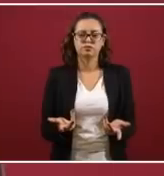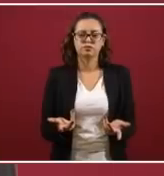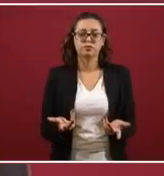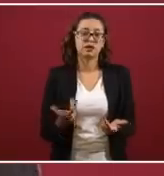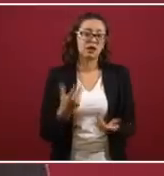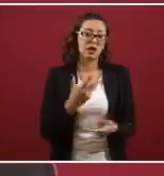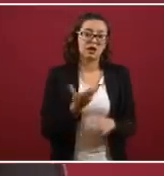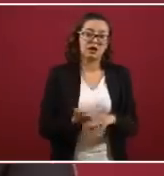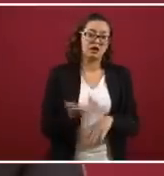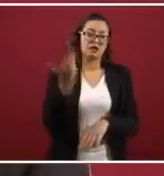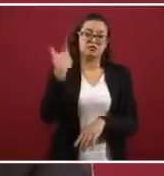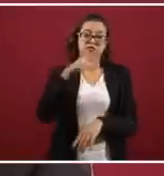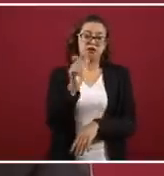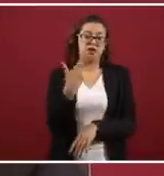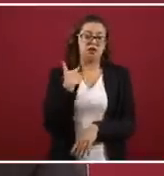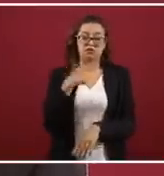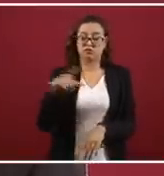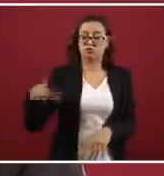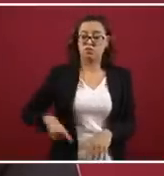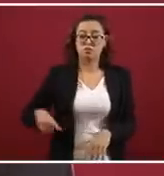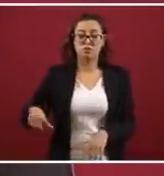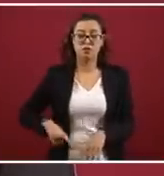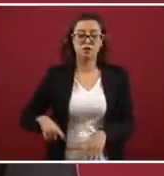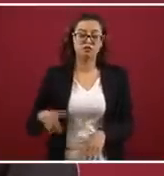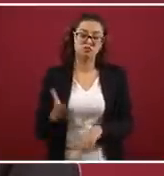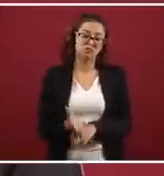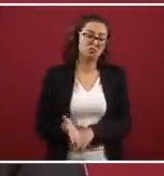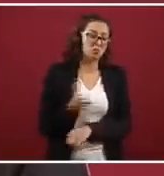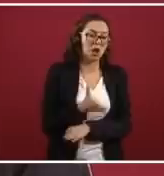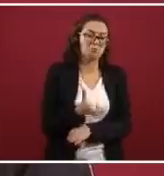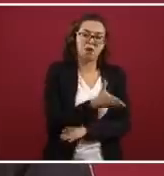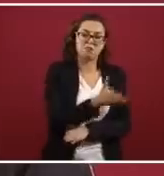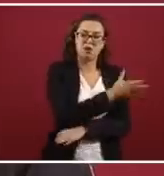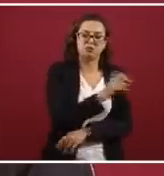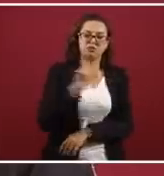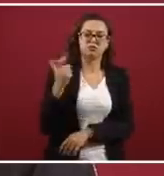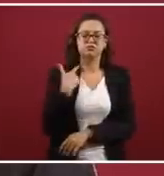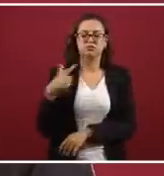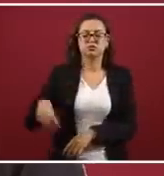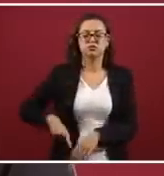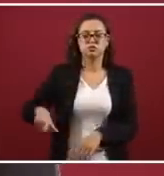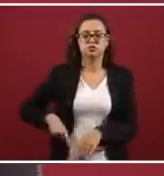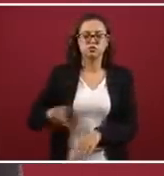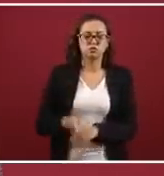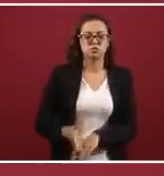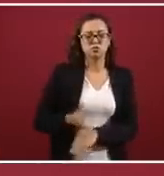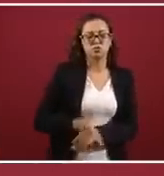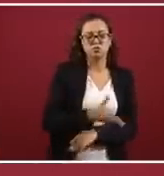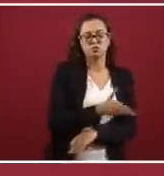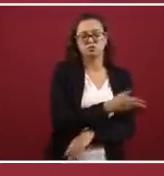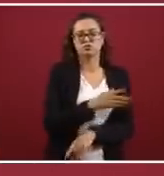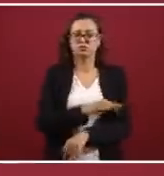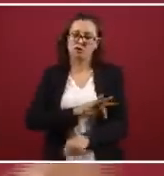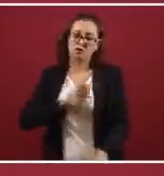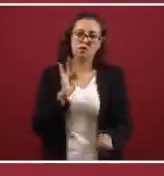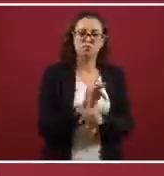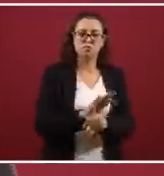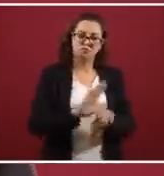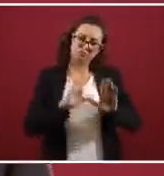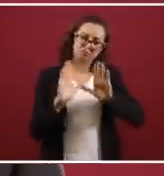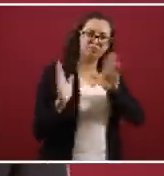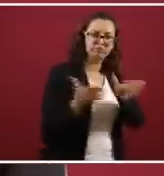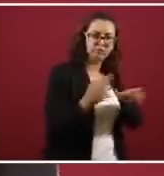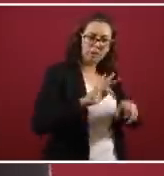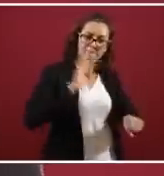el gobierno anteriormente, o los gobiernos, a favor de una de las